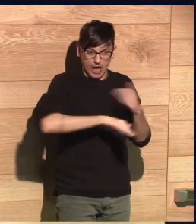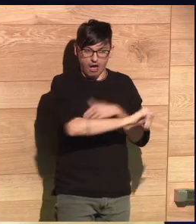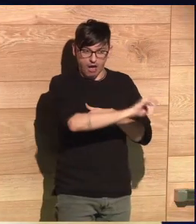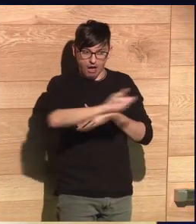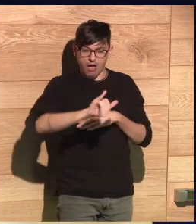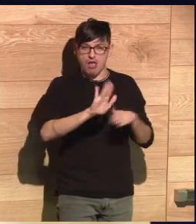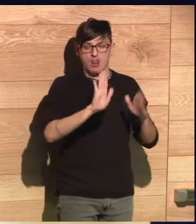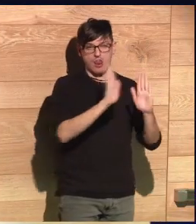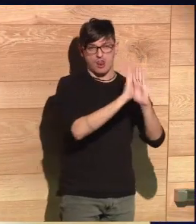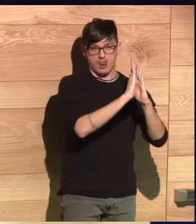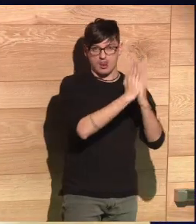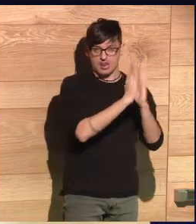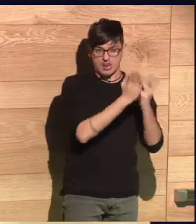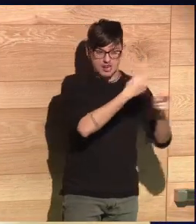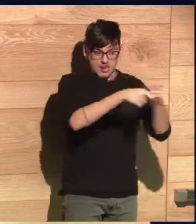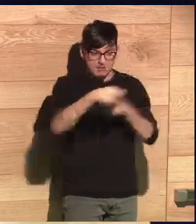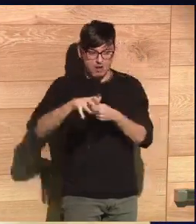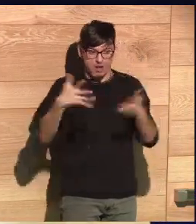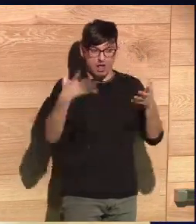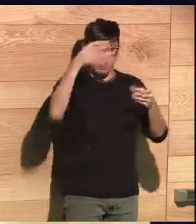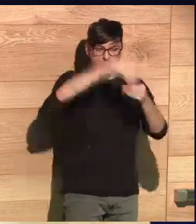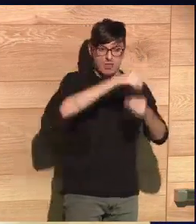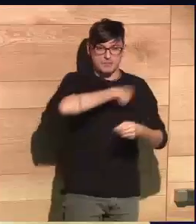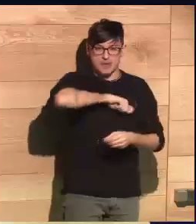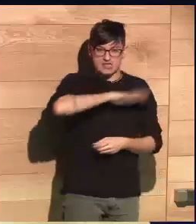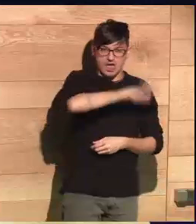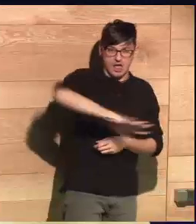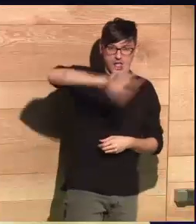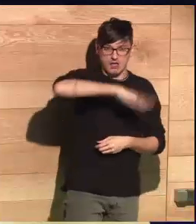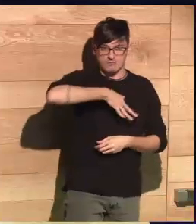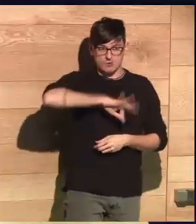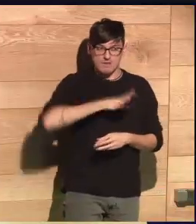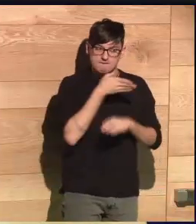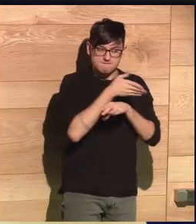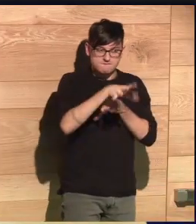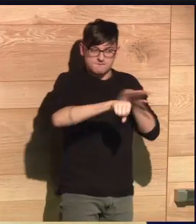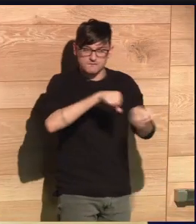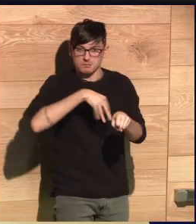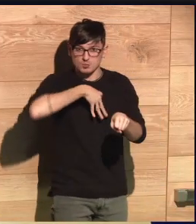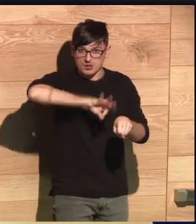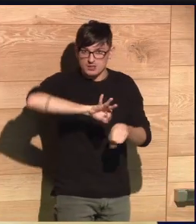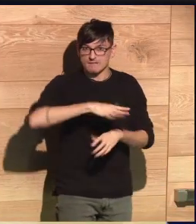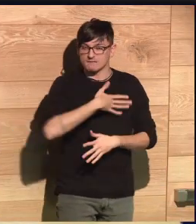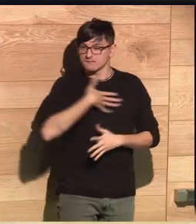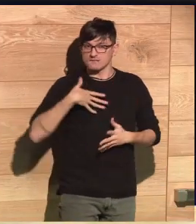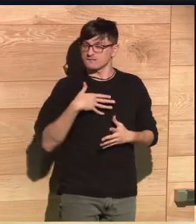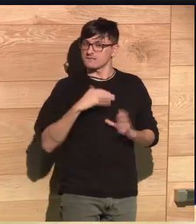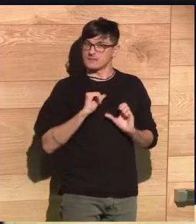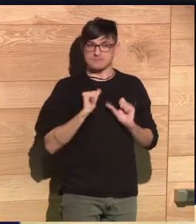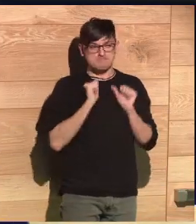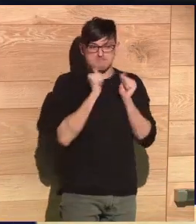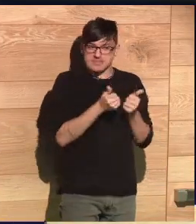en las librerías de todo el país. Me gustaría, para empezar de verdad por el